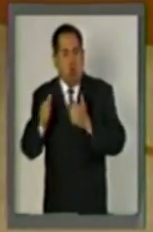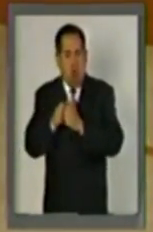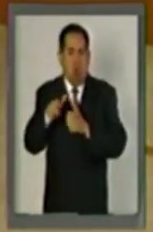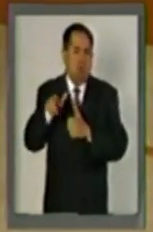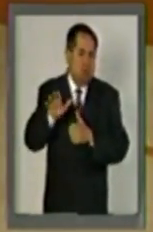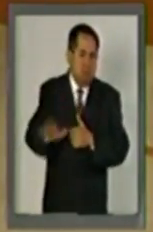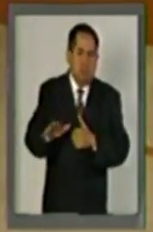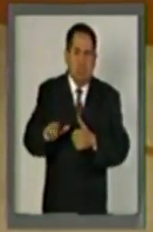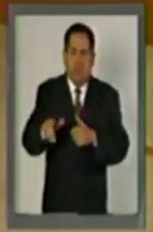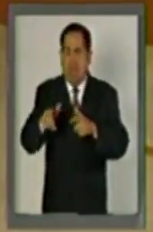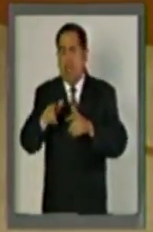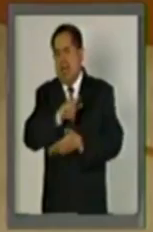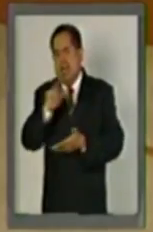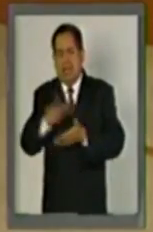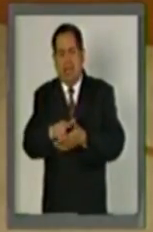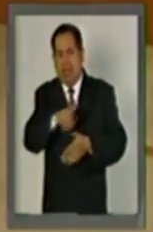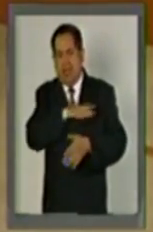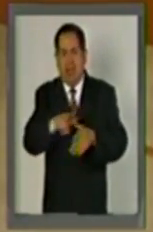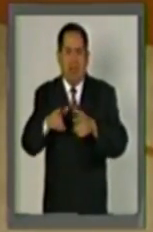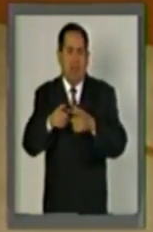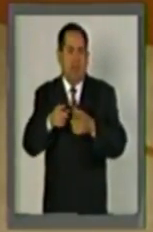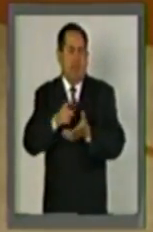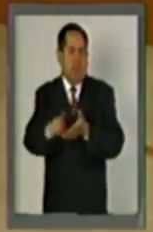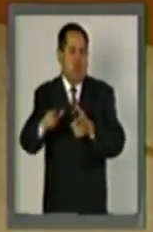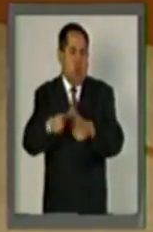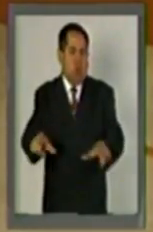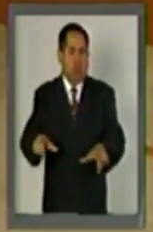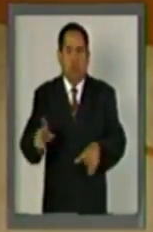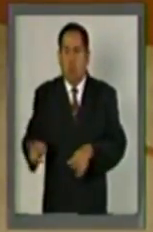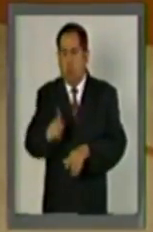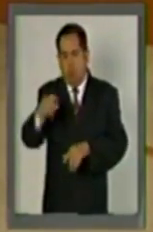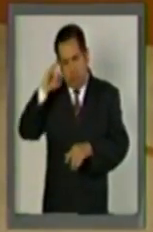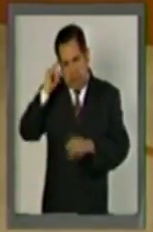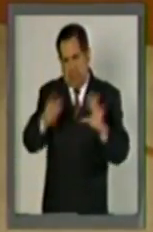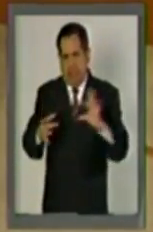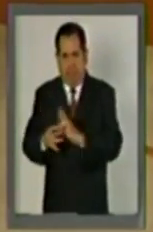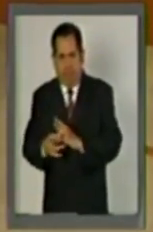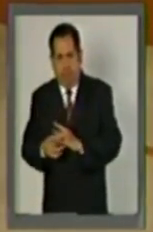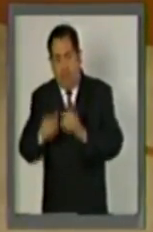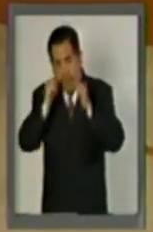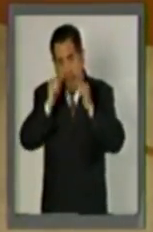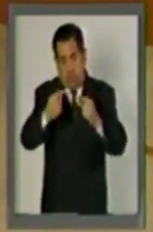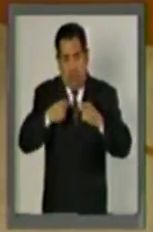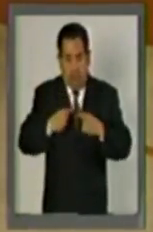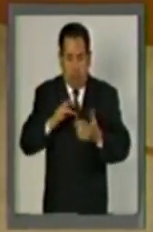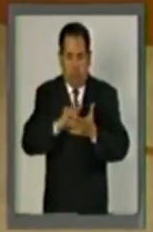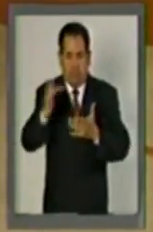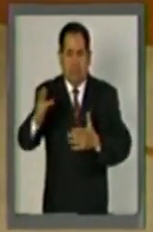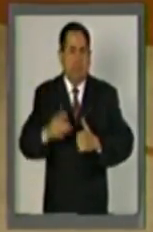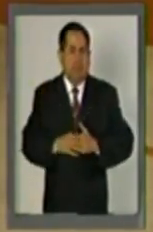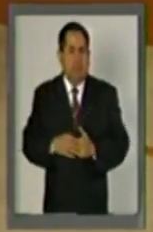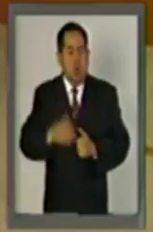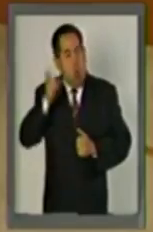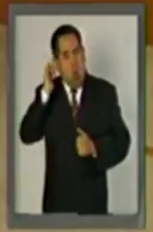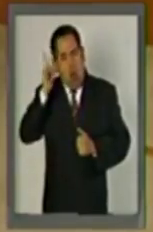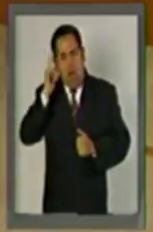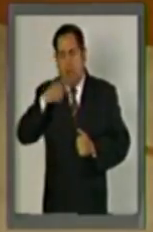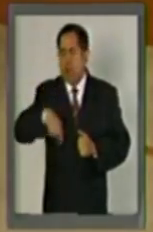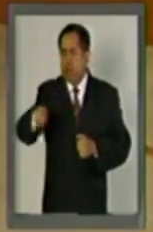conformidad con la Ley General de Derechos Lingüísticos de los Pueblos Indígenas. Por su atención, muchas gracias y ojalá que